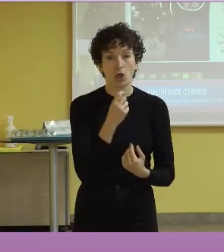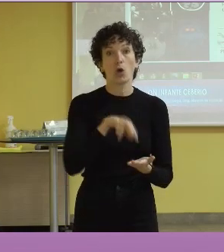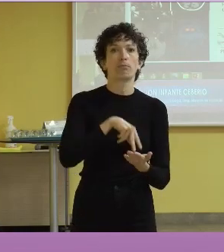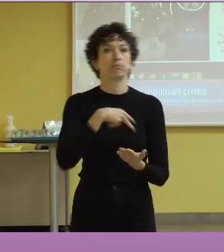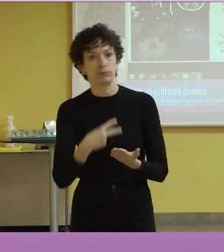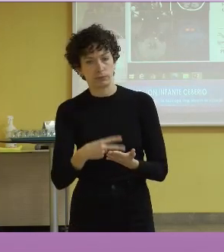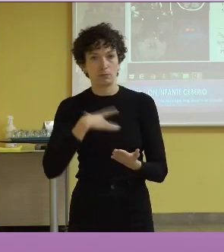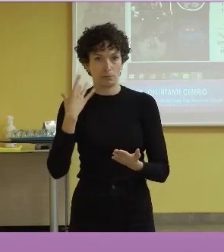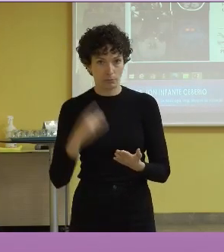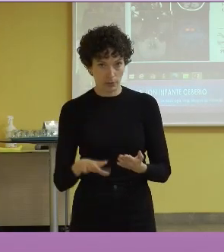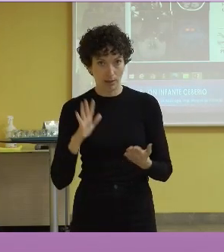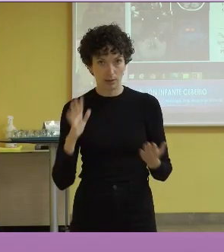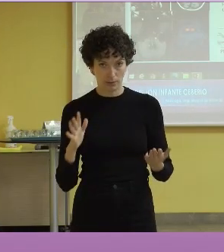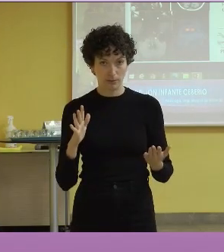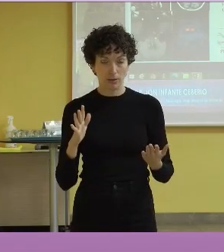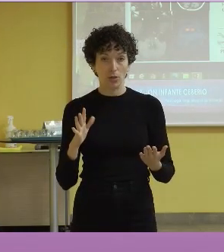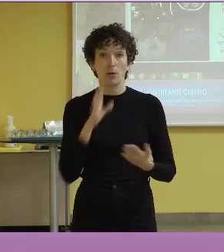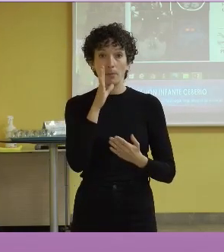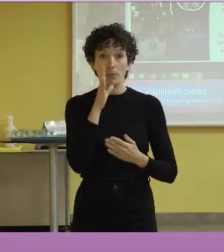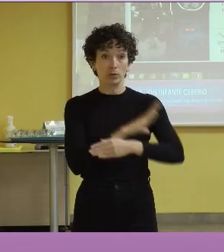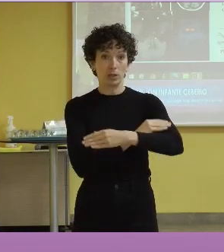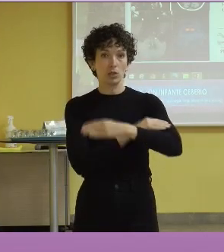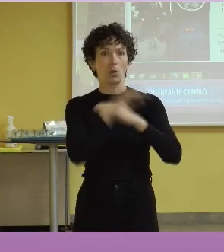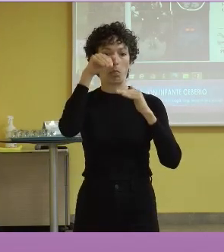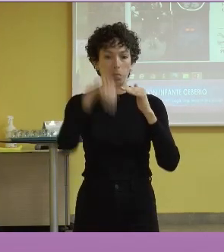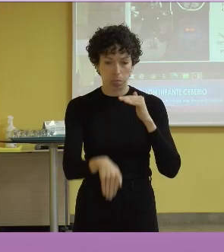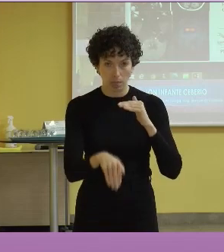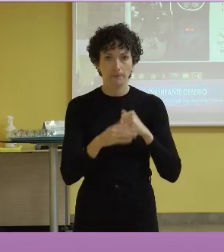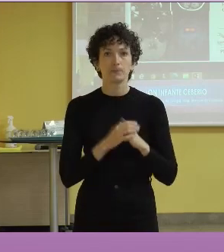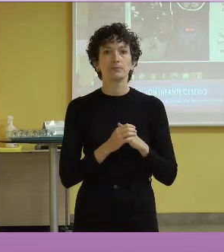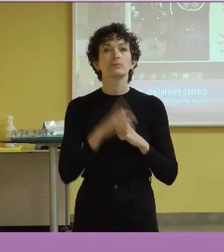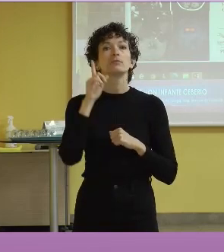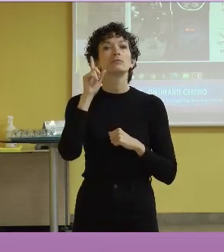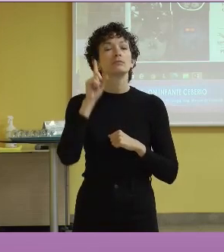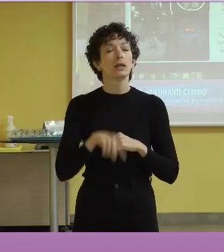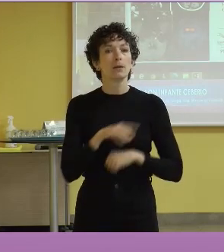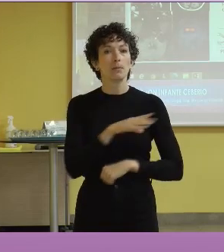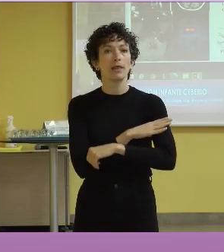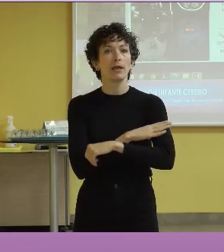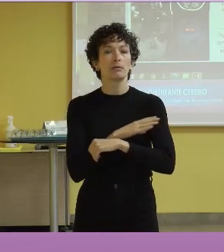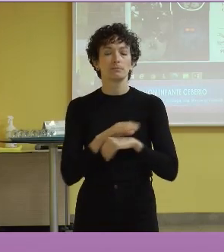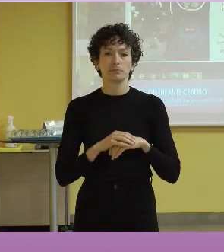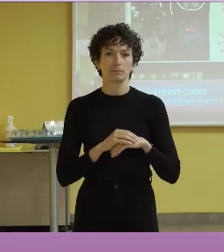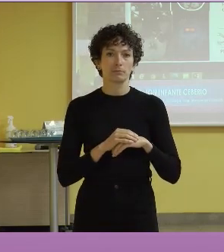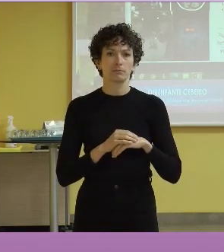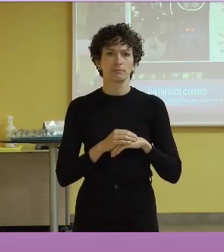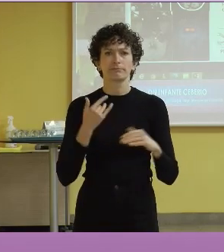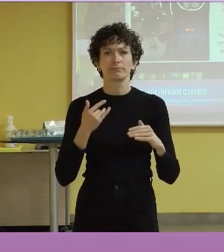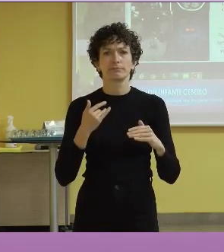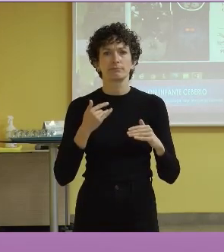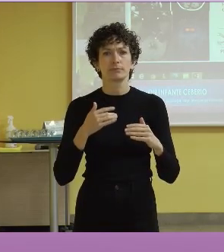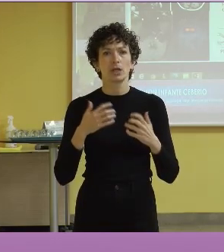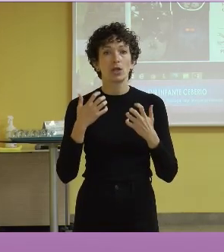desmayan. Pueden tener síncopes por hipotensión. Pueden tener también disfunción autonómica que afecte al